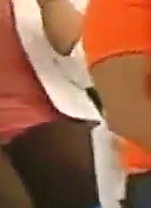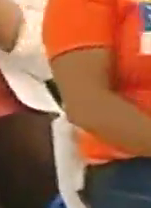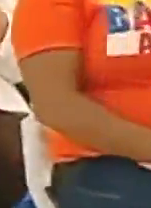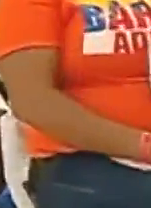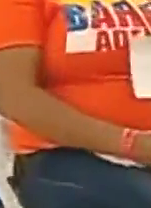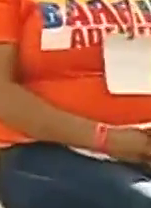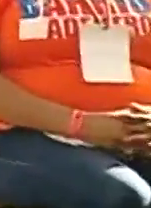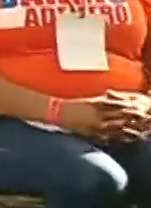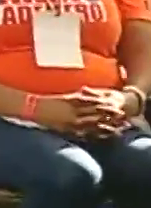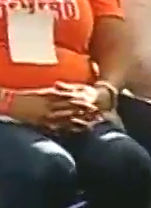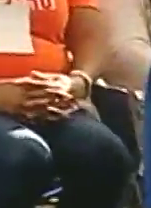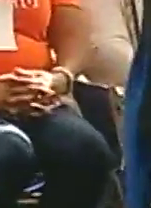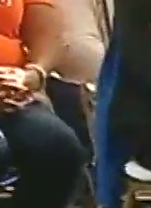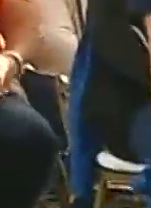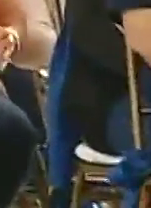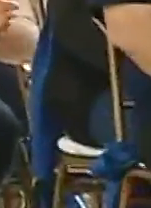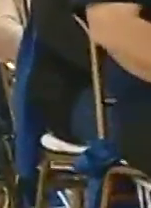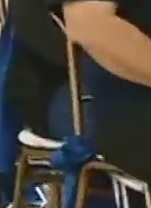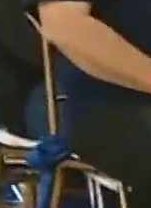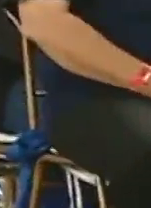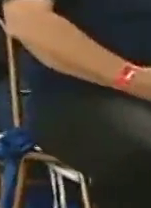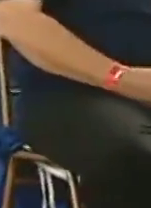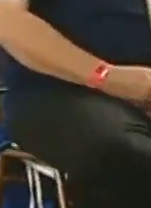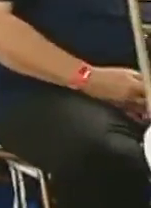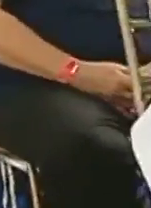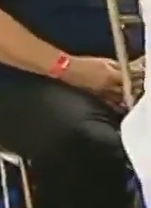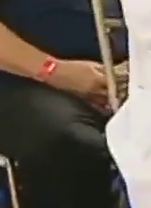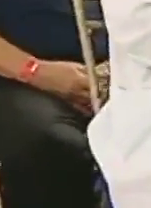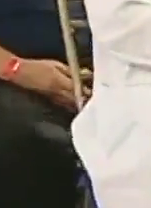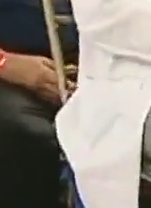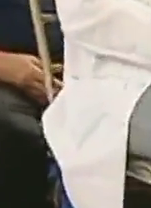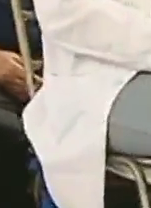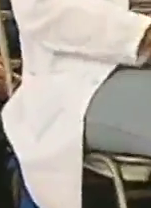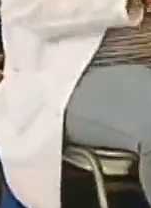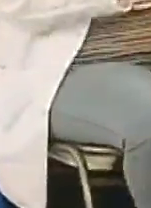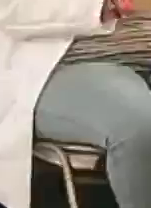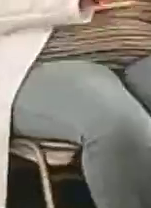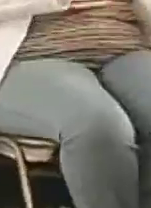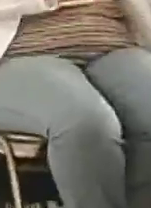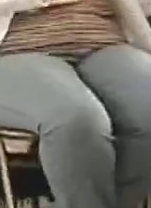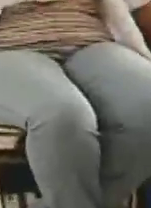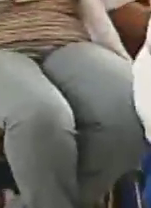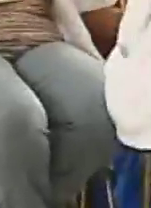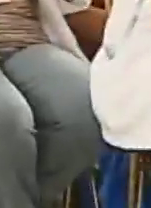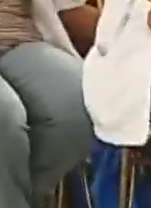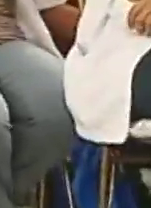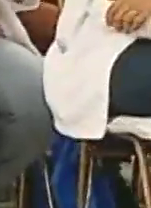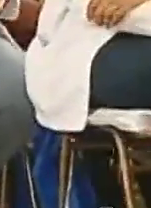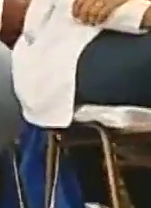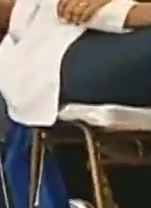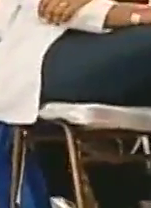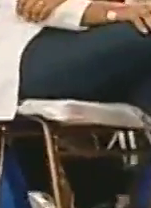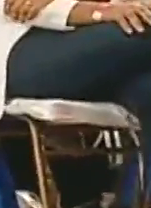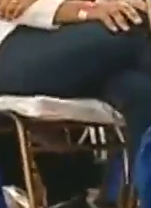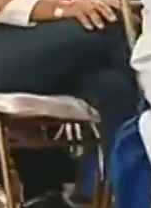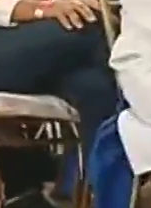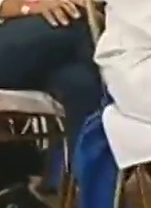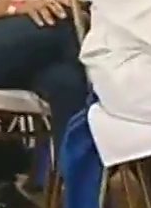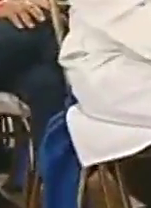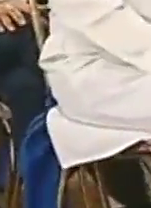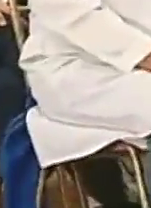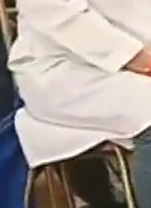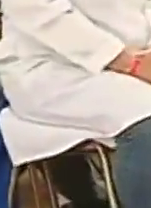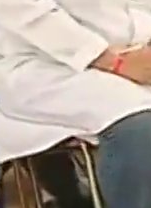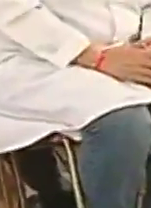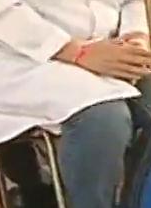para regir la política y protocolos de atención, líneas de investigación, formación y acreditación del talento humano